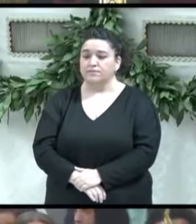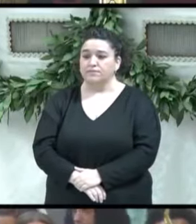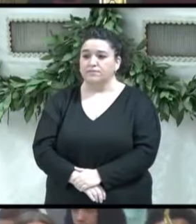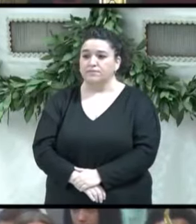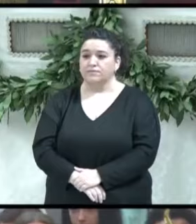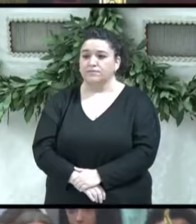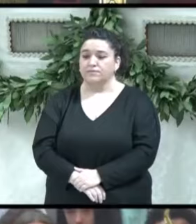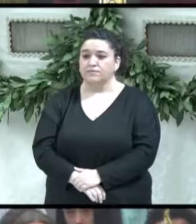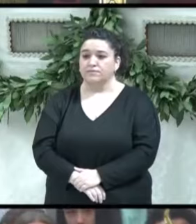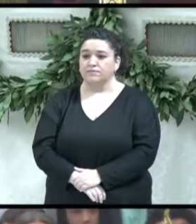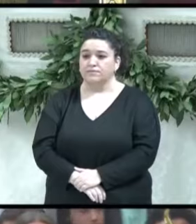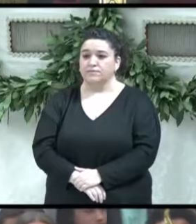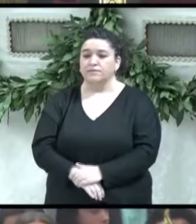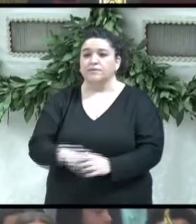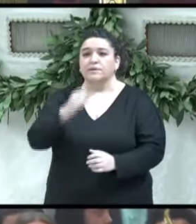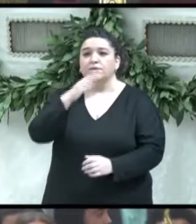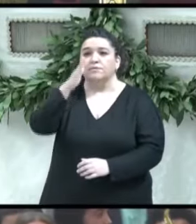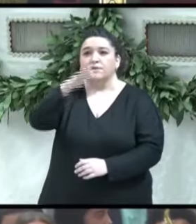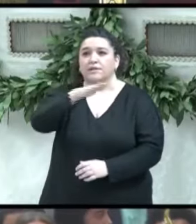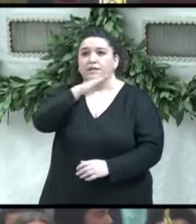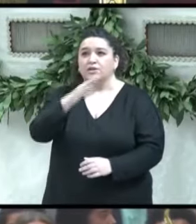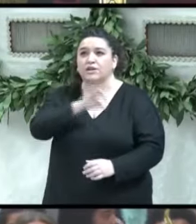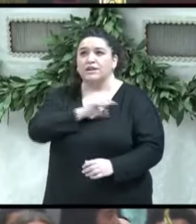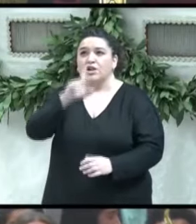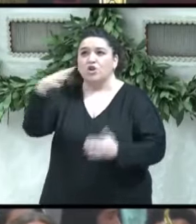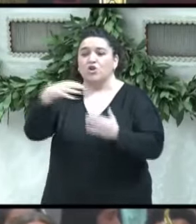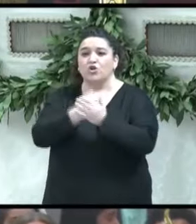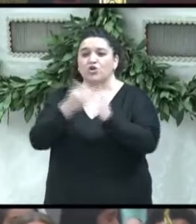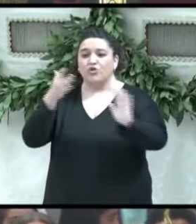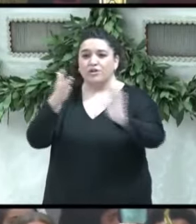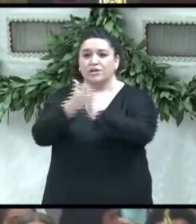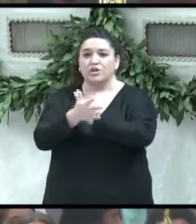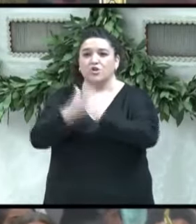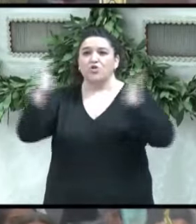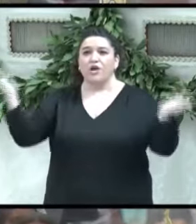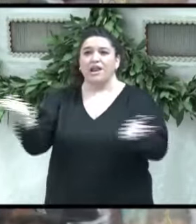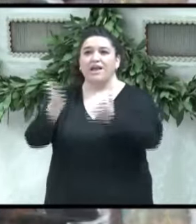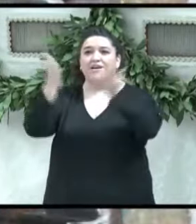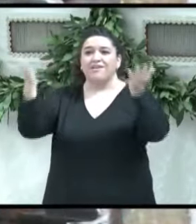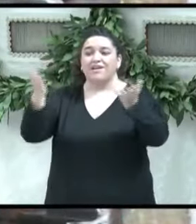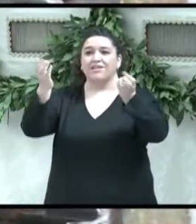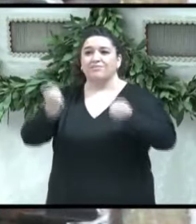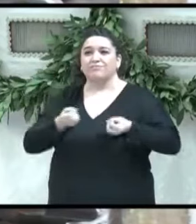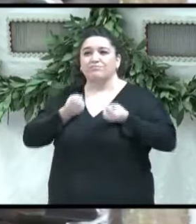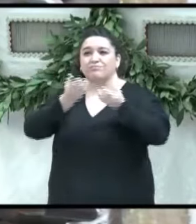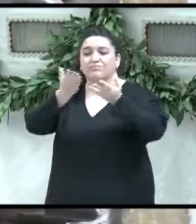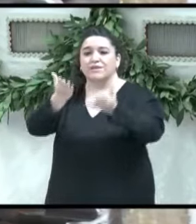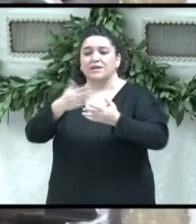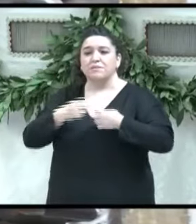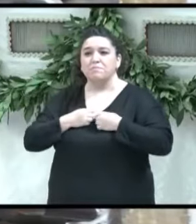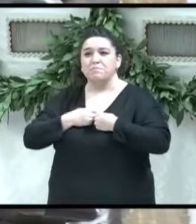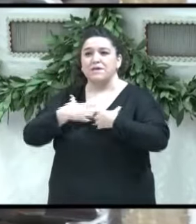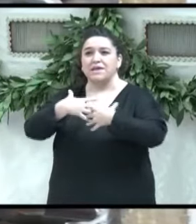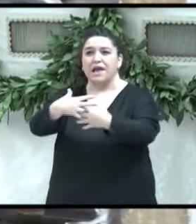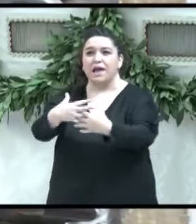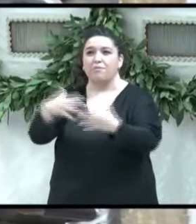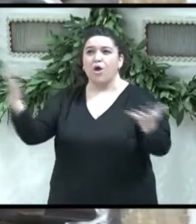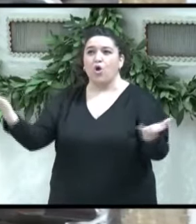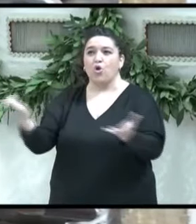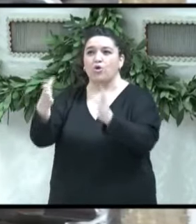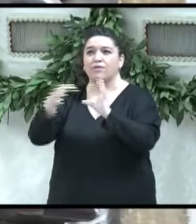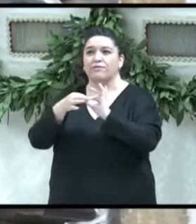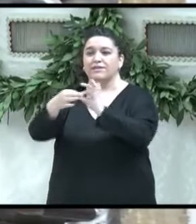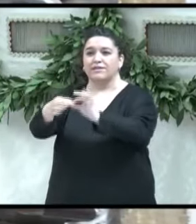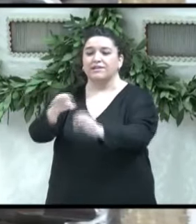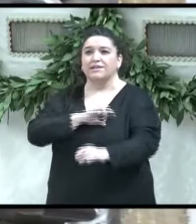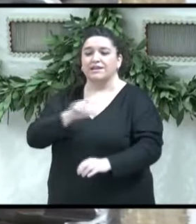aas bendigo al Señor en todo momento su alabanza está siempre en mi boca mi alma se Gloria en el señor que